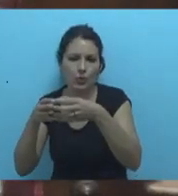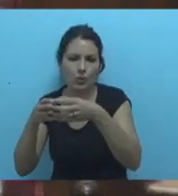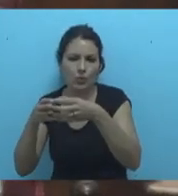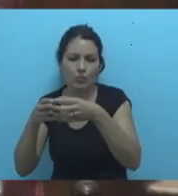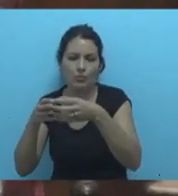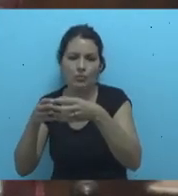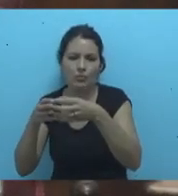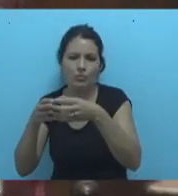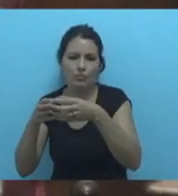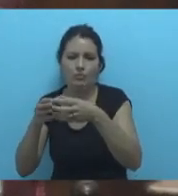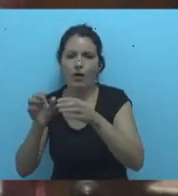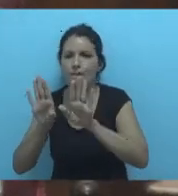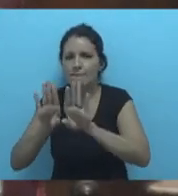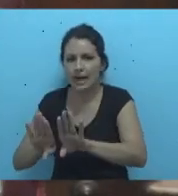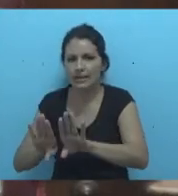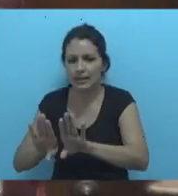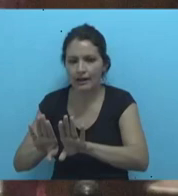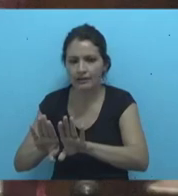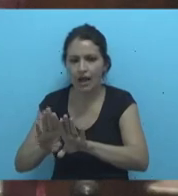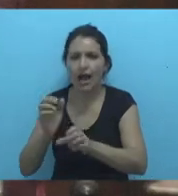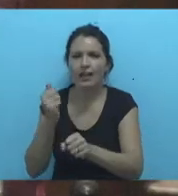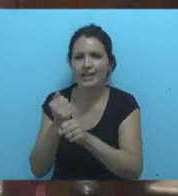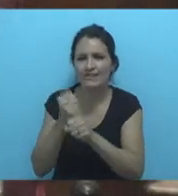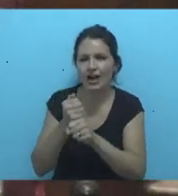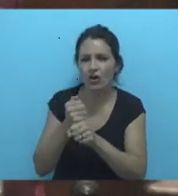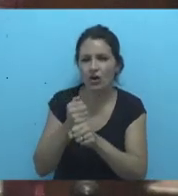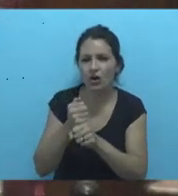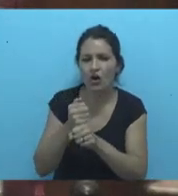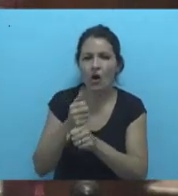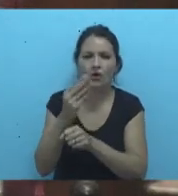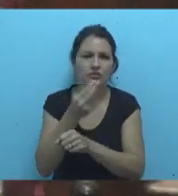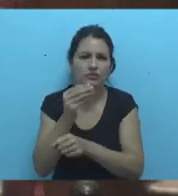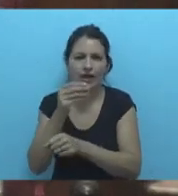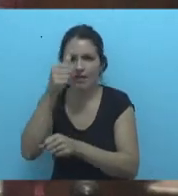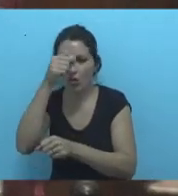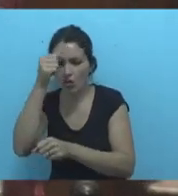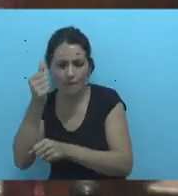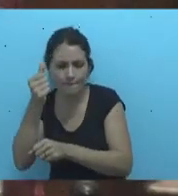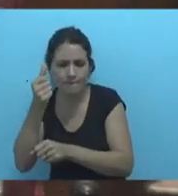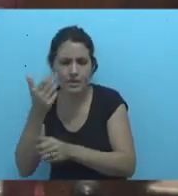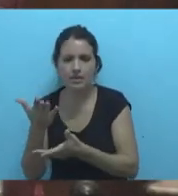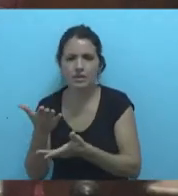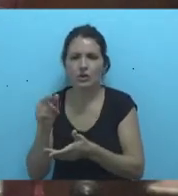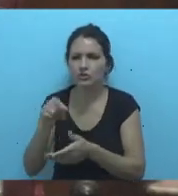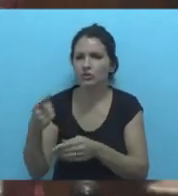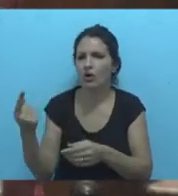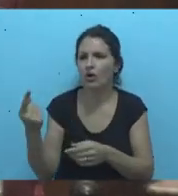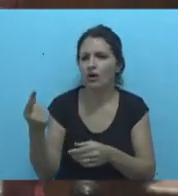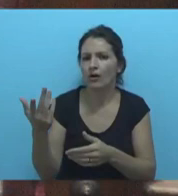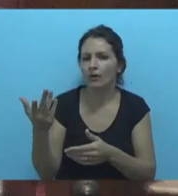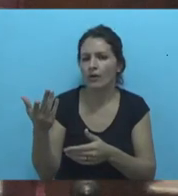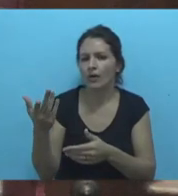Por ejemplo, parar sus calderas todos los fines de semana, lo que eso ocasiona un notable perjuicio cada vez que las tienen que